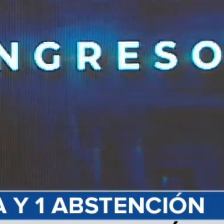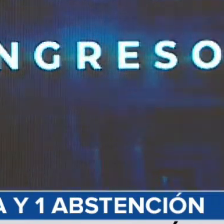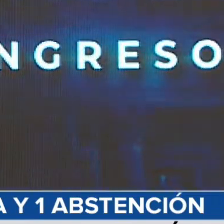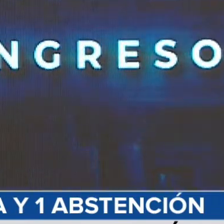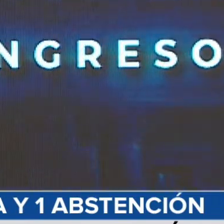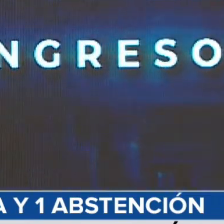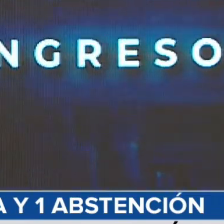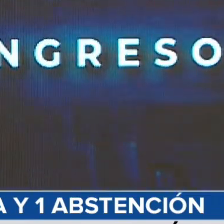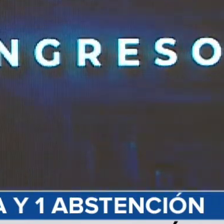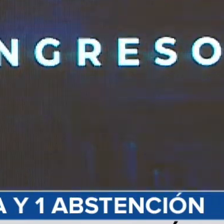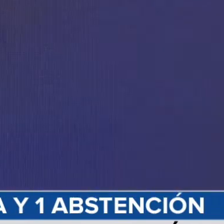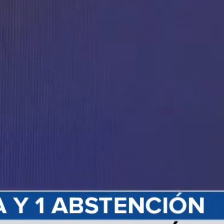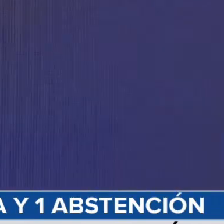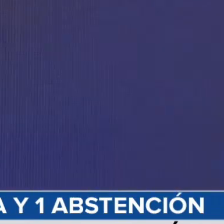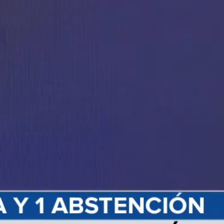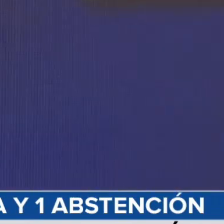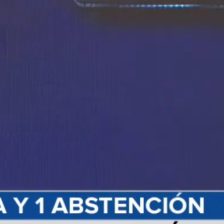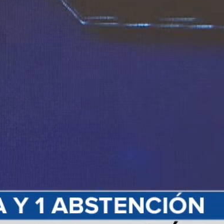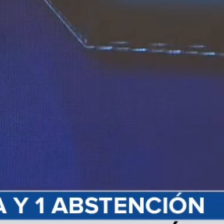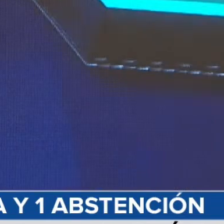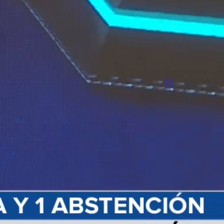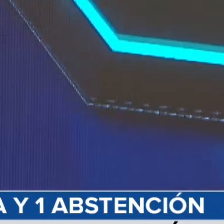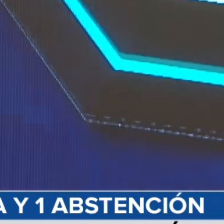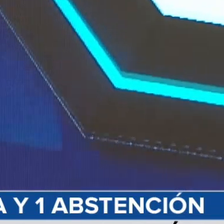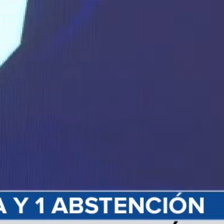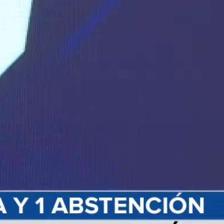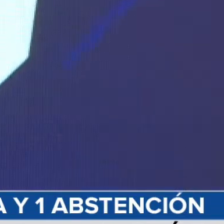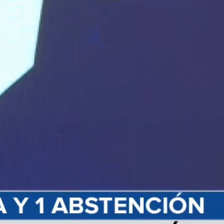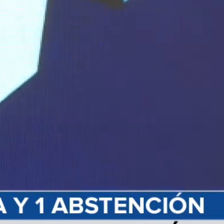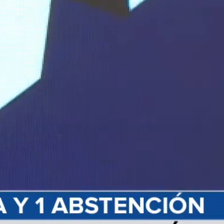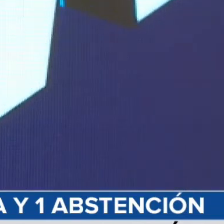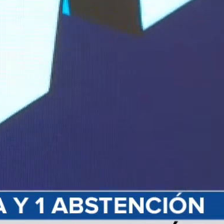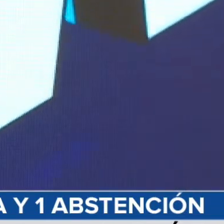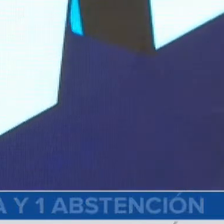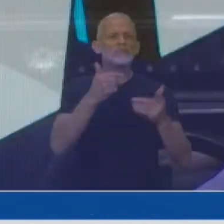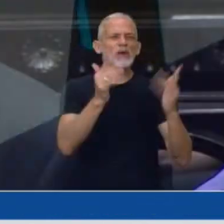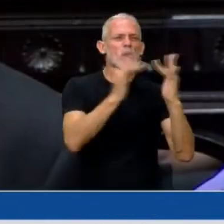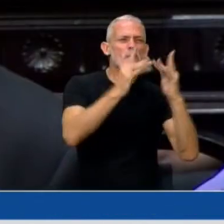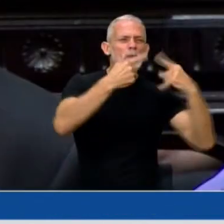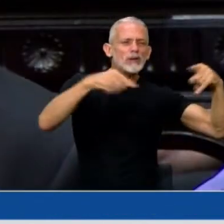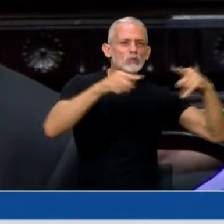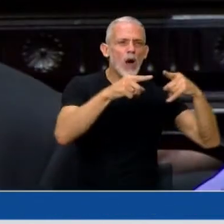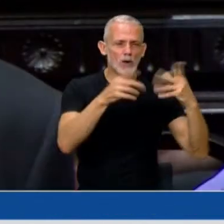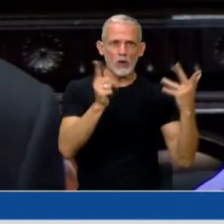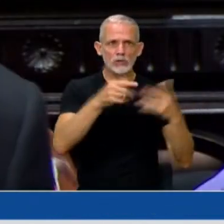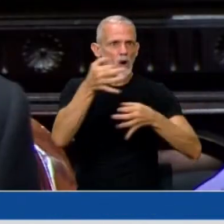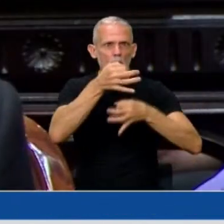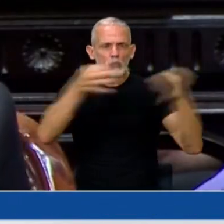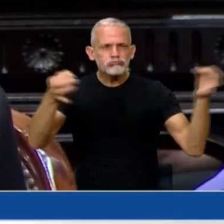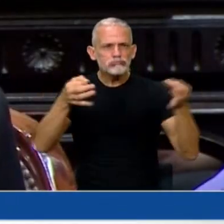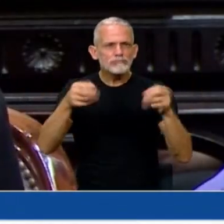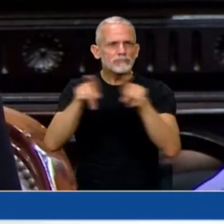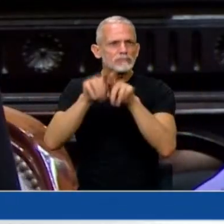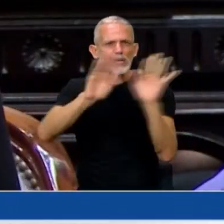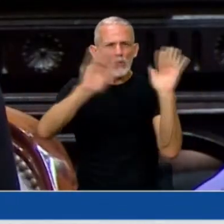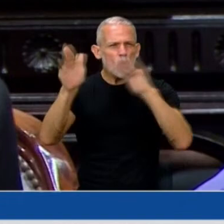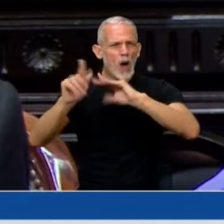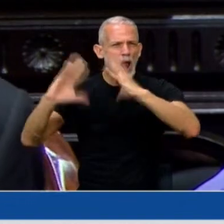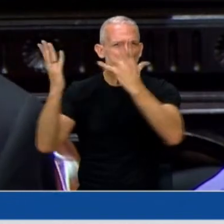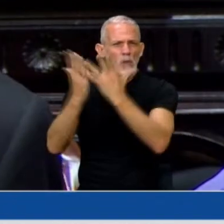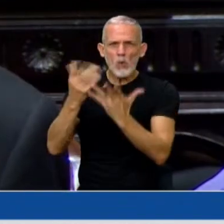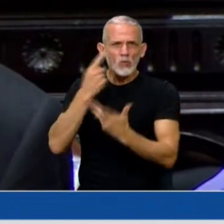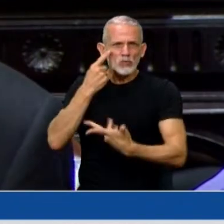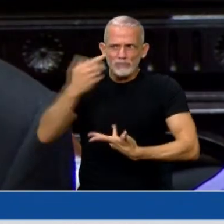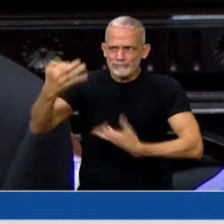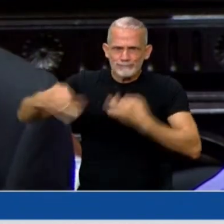vamos a escuchar en este caso lo que decía el cordobés Pablo Cardo. El mundo virtual hoy es tan real como el mundo analógico